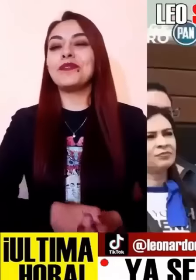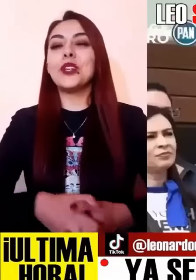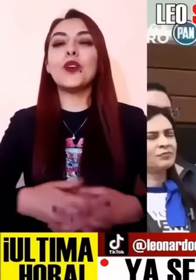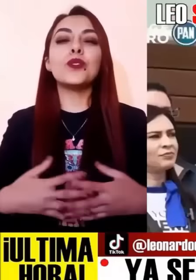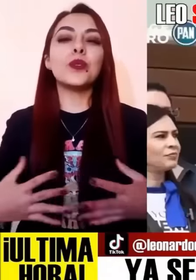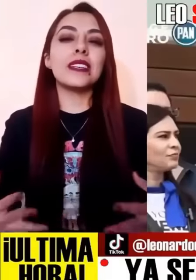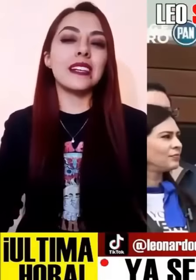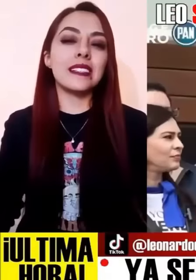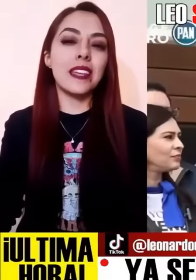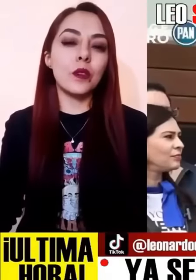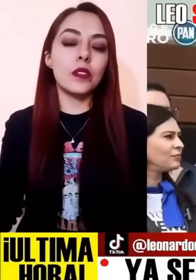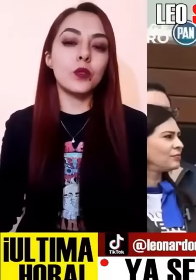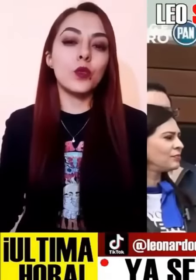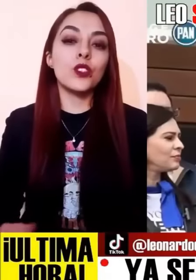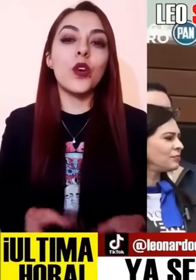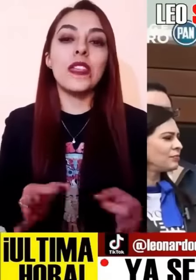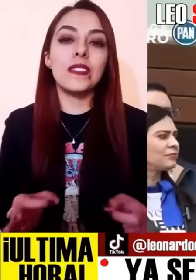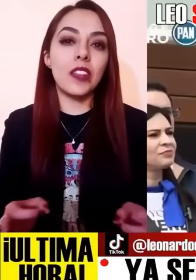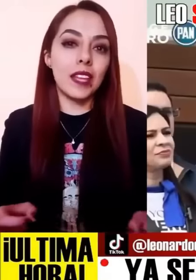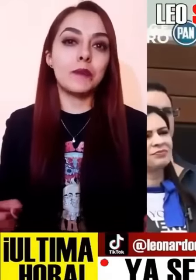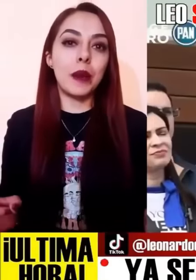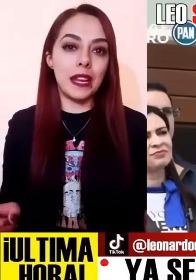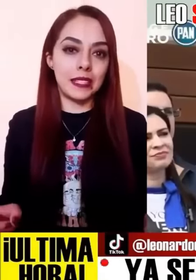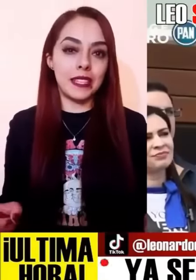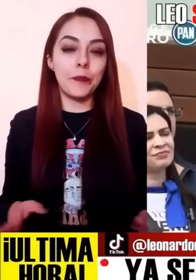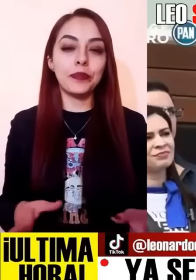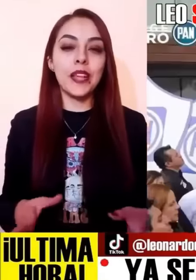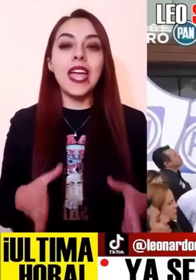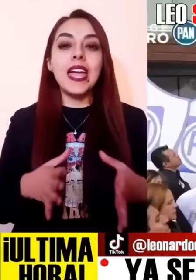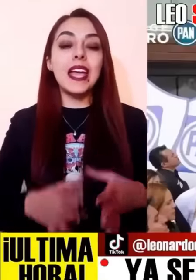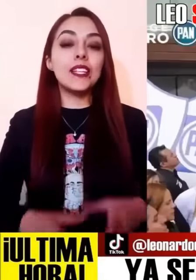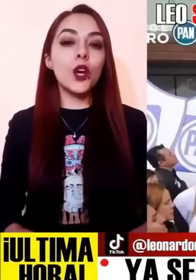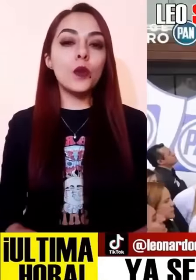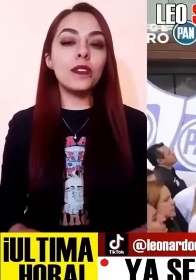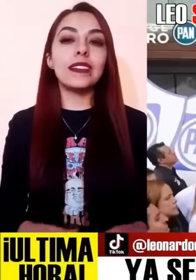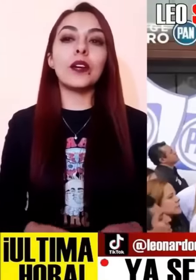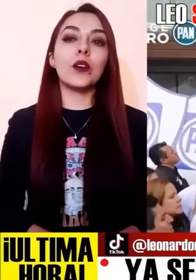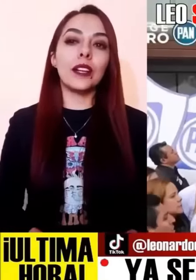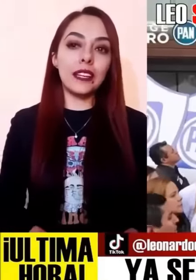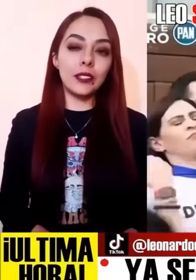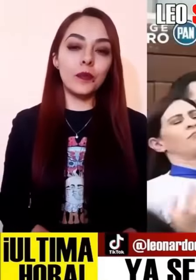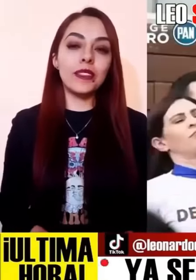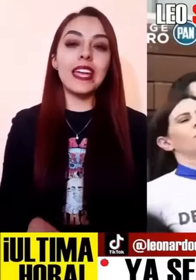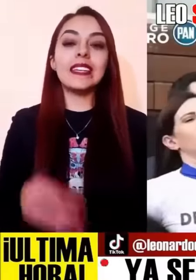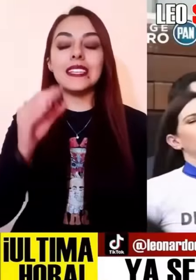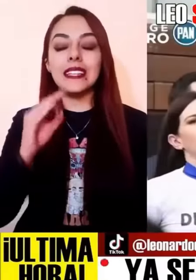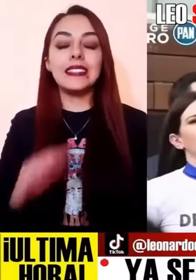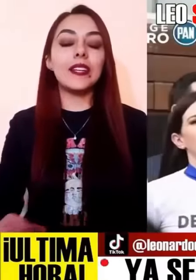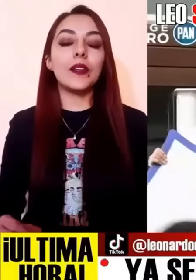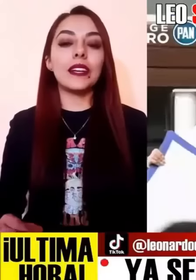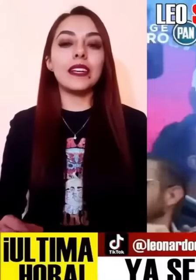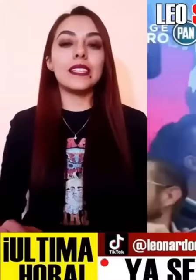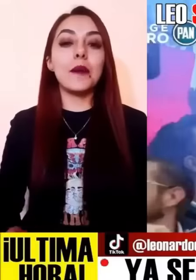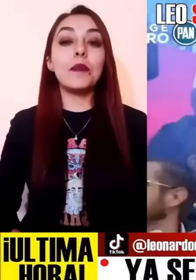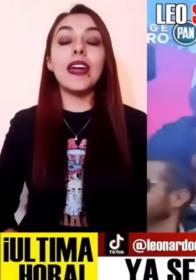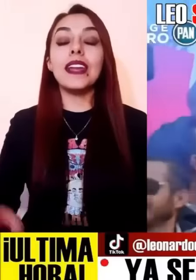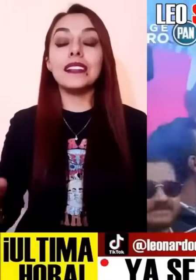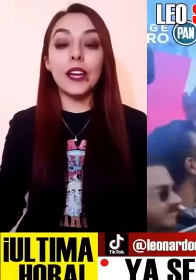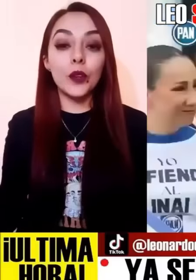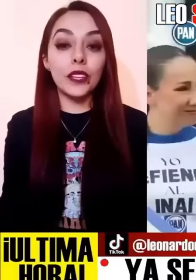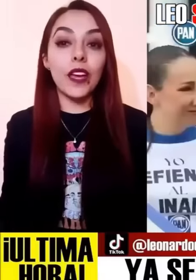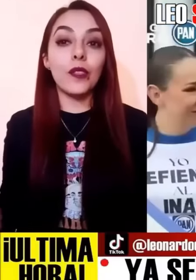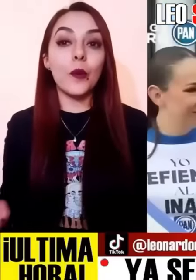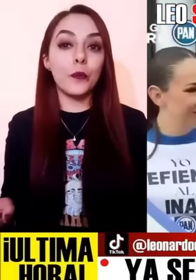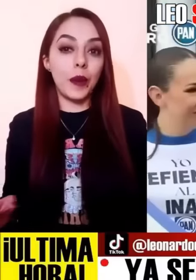mexicano con su desgastado discurso de transparencia. El show de Jorgito es el de gracia para